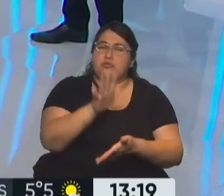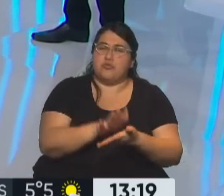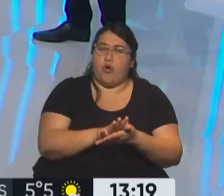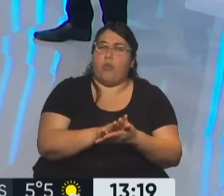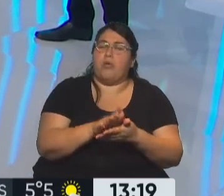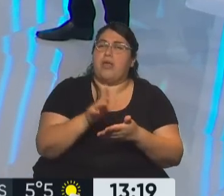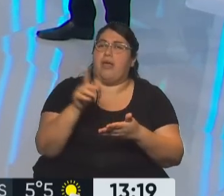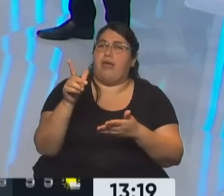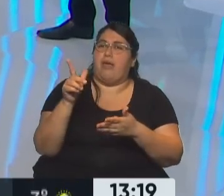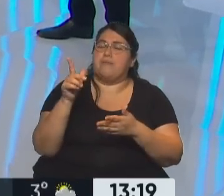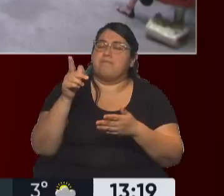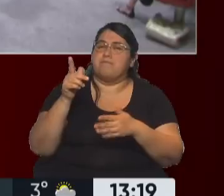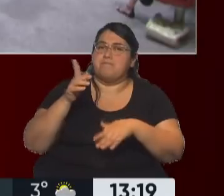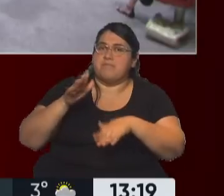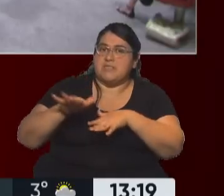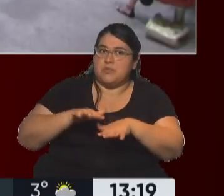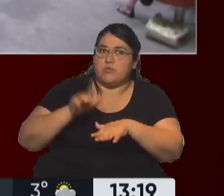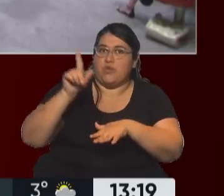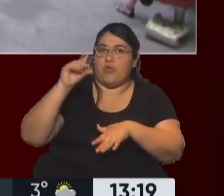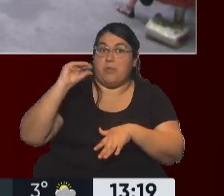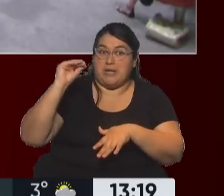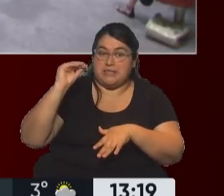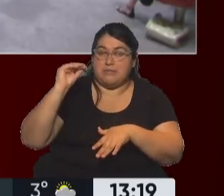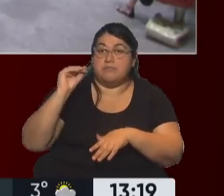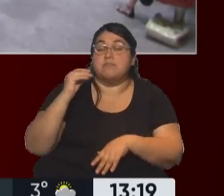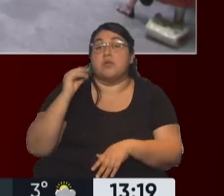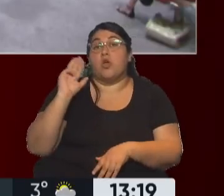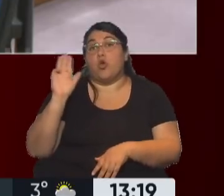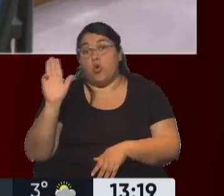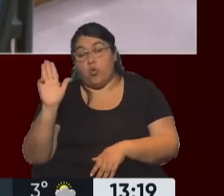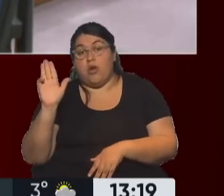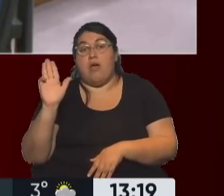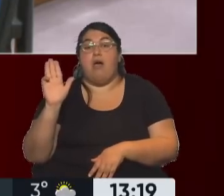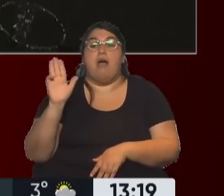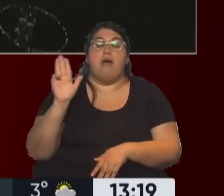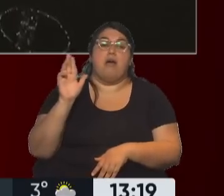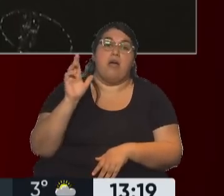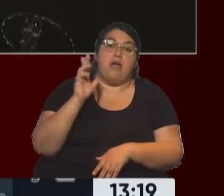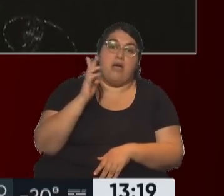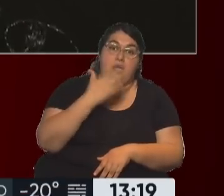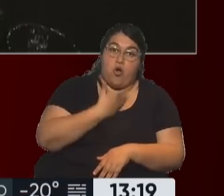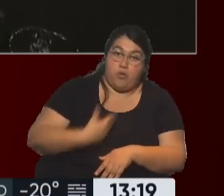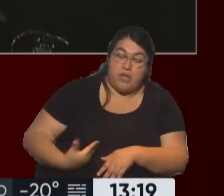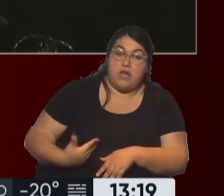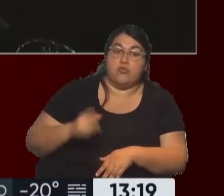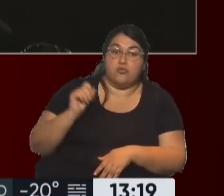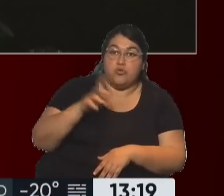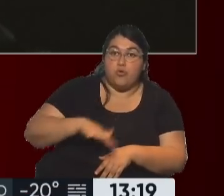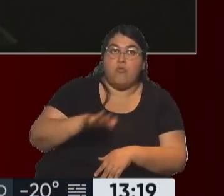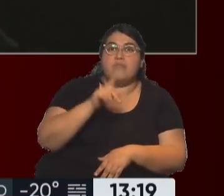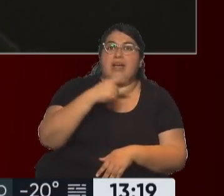diplomacia brasileña en esta última cumbre es que Lula y Brasil, a cambio de dar luz verde a la ampliación de los